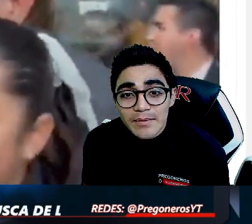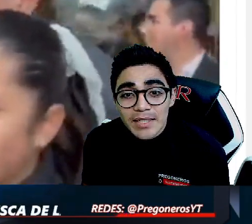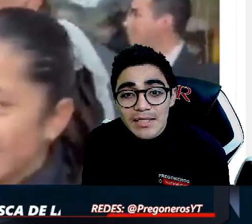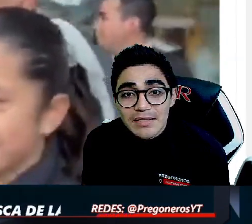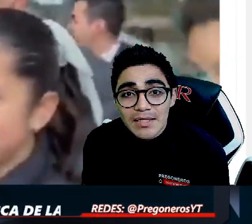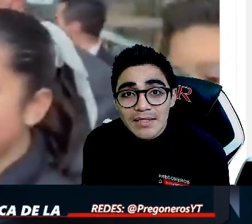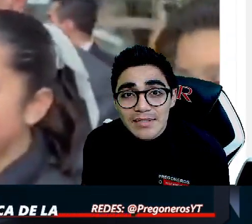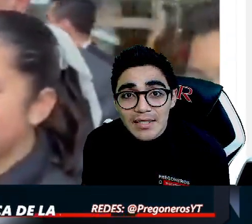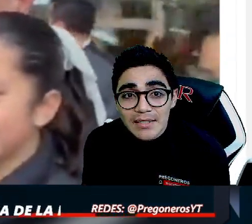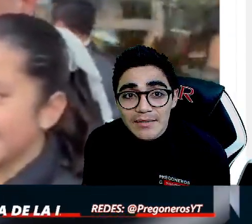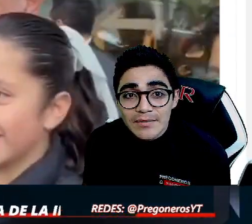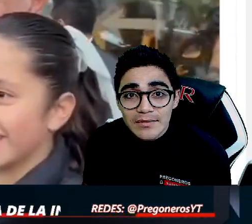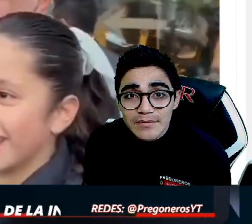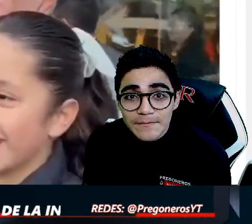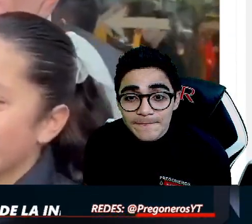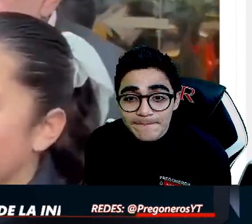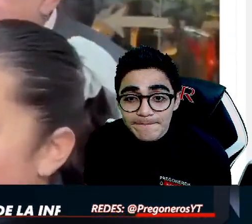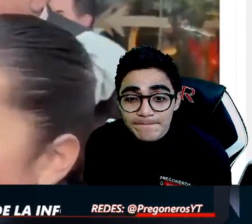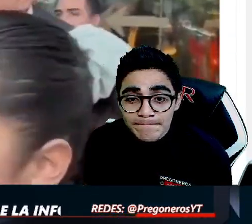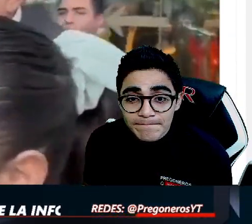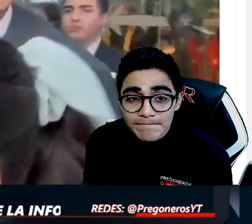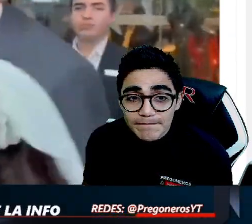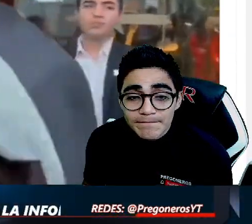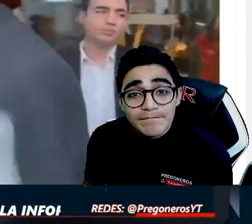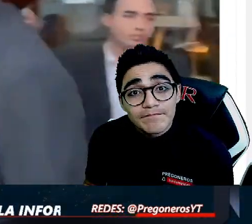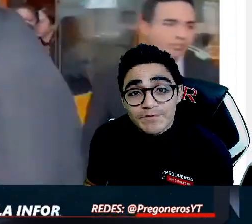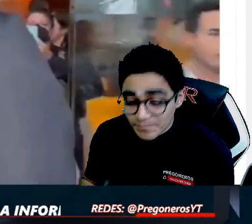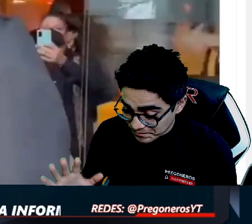Cómo reciben en las calles a Calderón